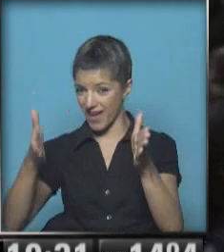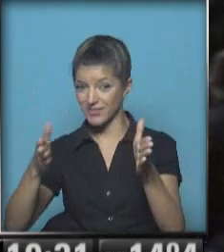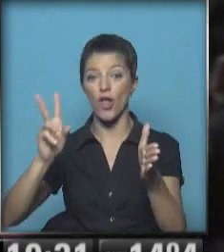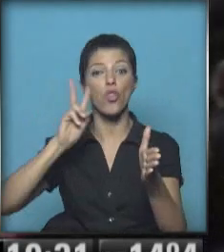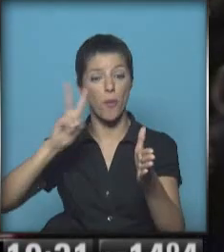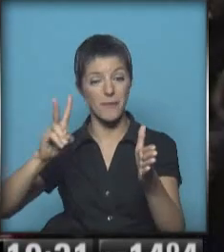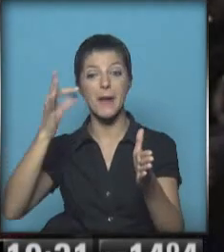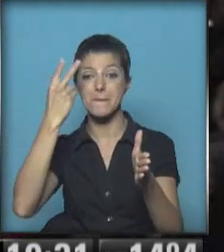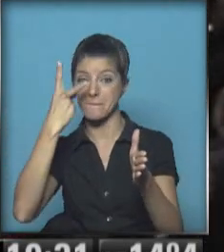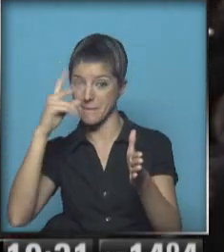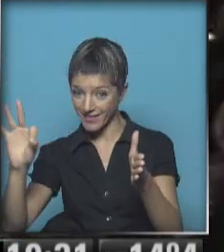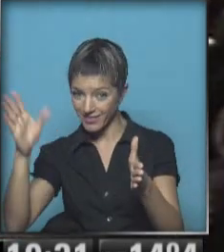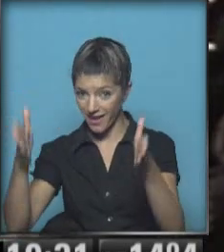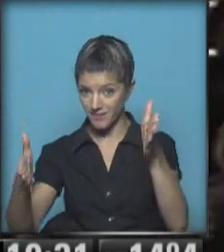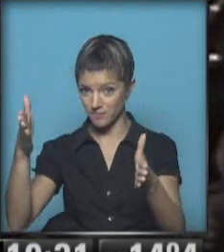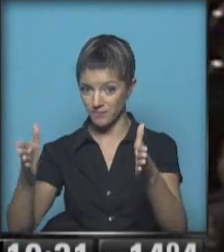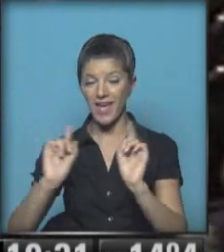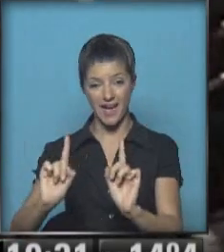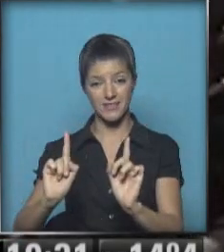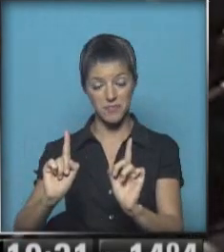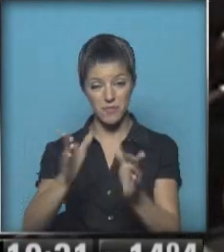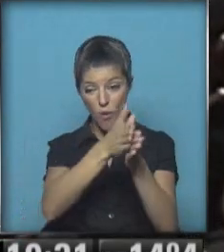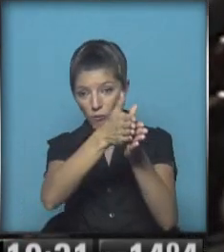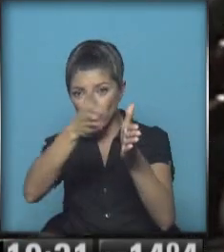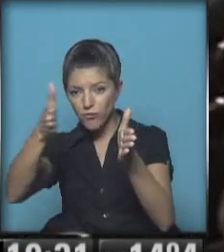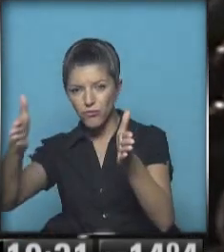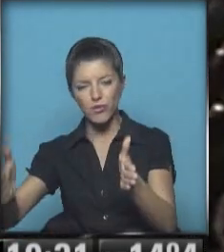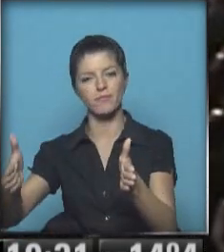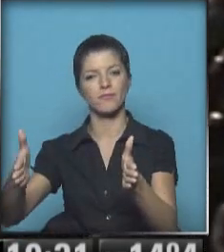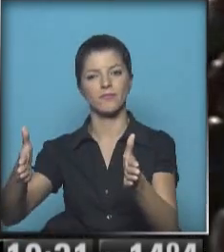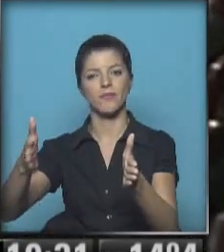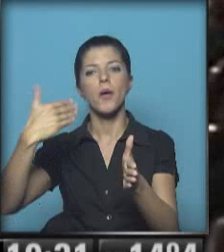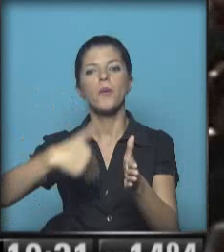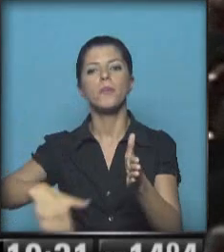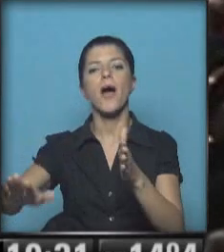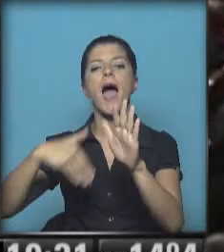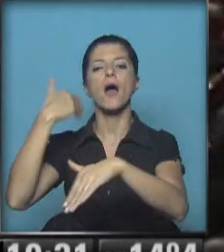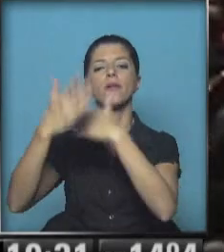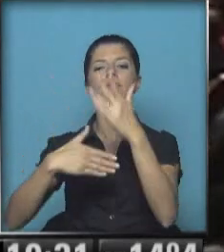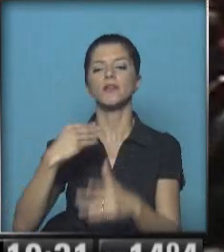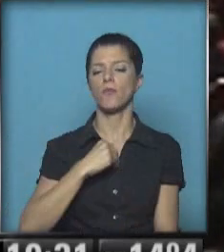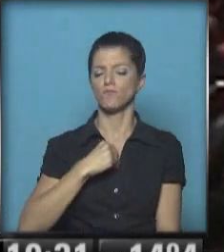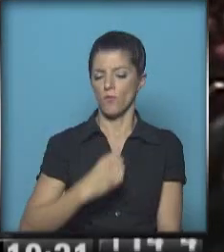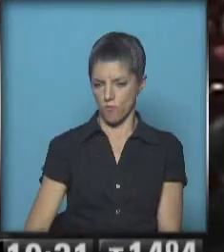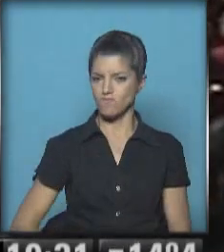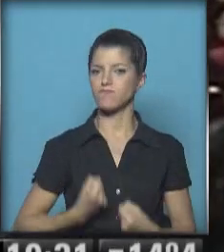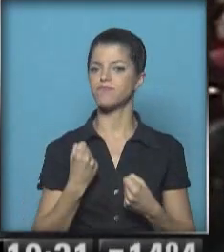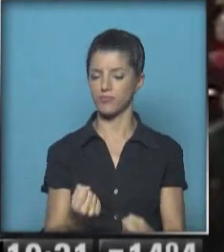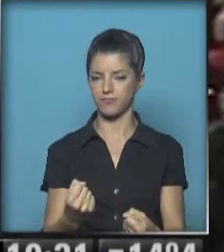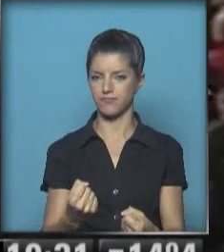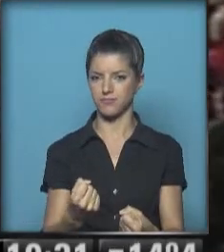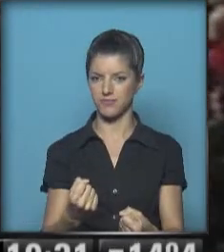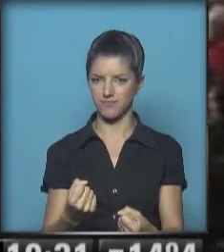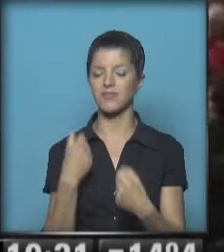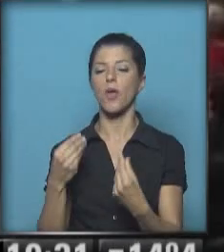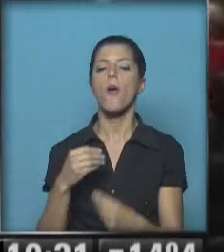hasta el 2020 es un camino que lleva a la Argentina a la autoestima. Es un camino de